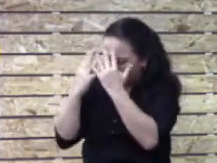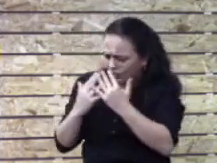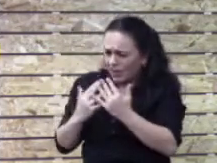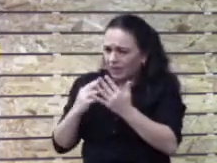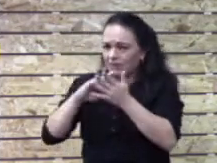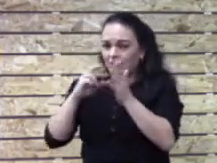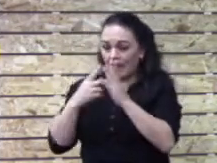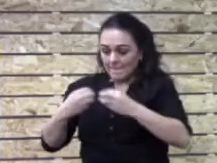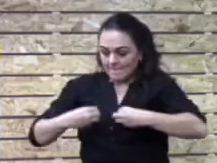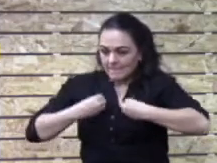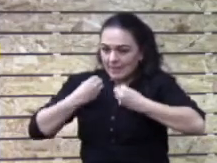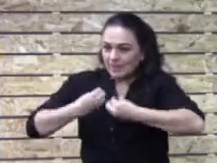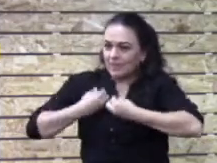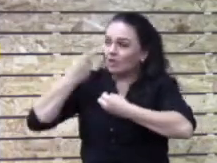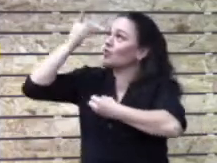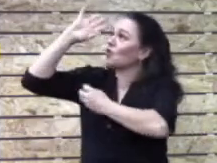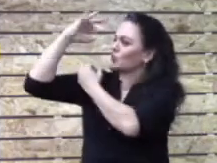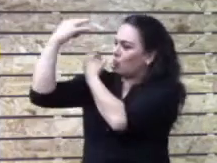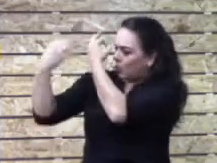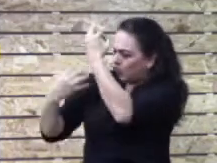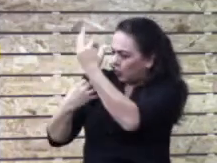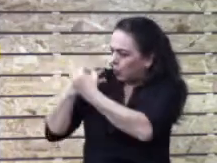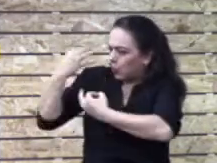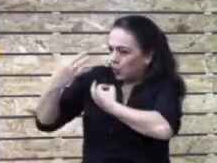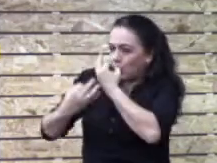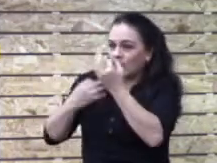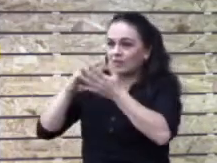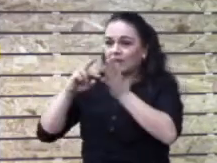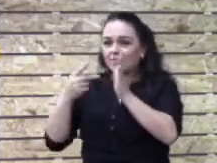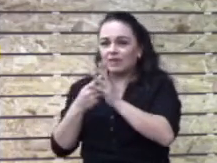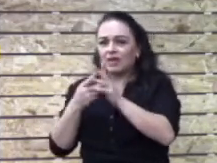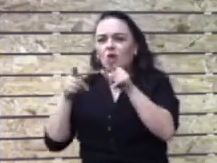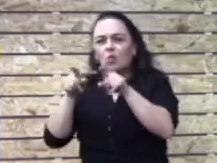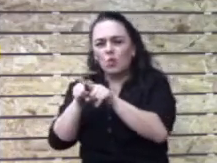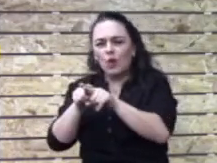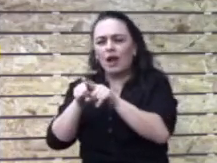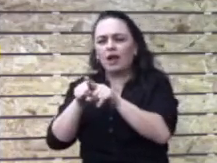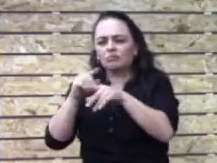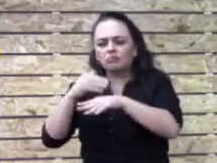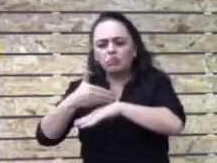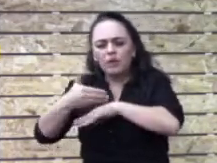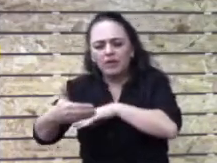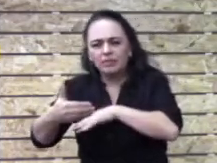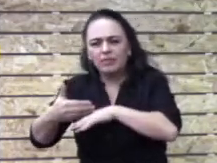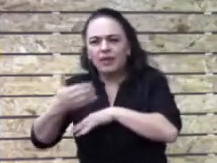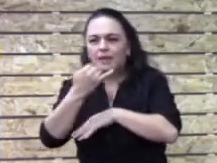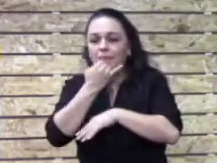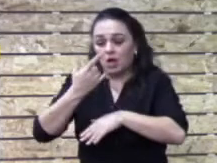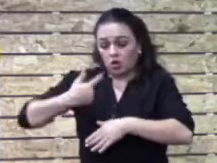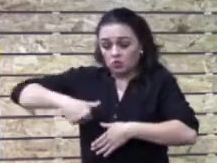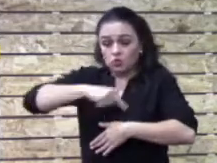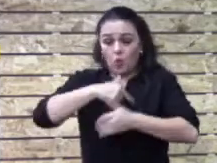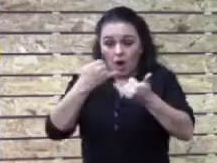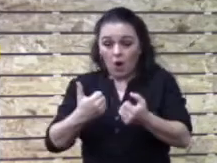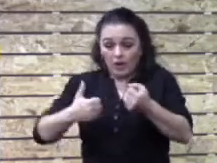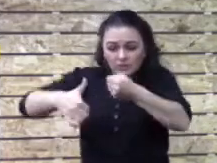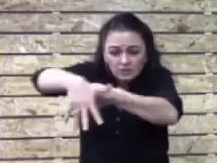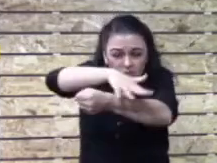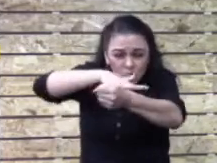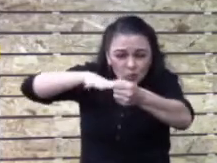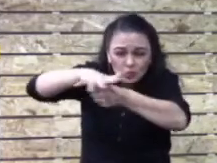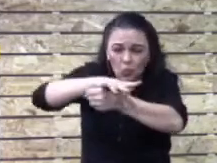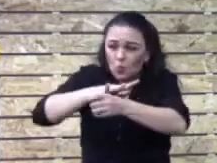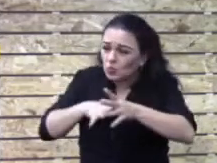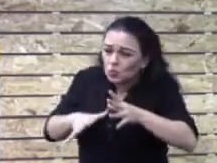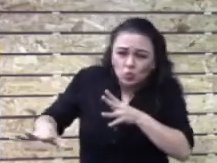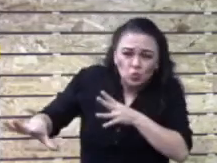acoge, sombra. Algo así que viene en el texto posteriormente como que estamos en una situación donde todos